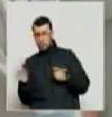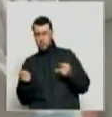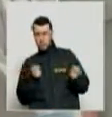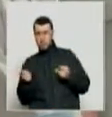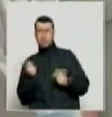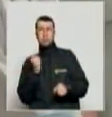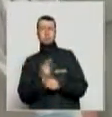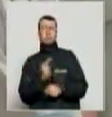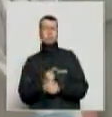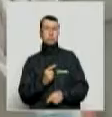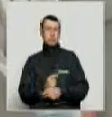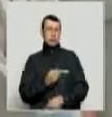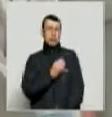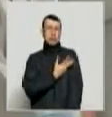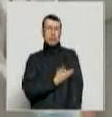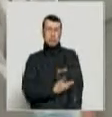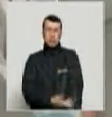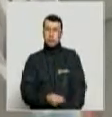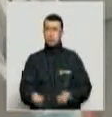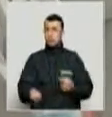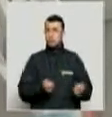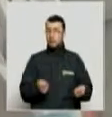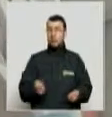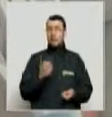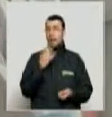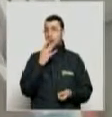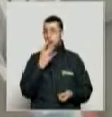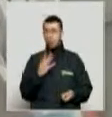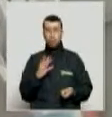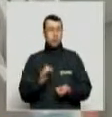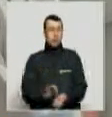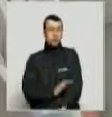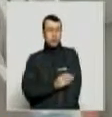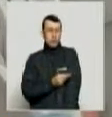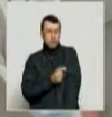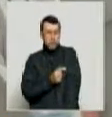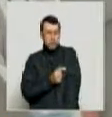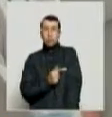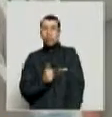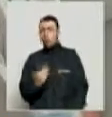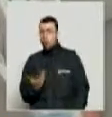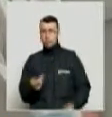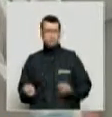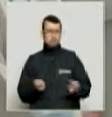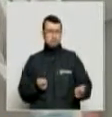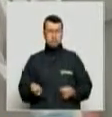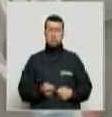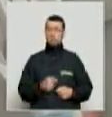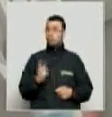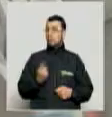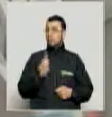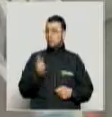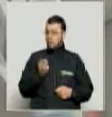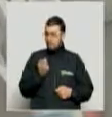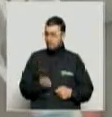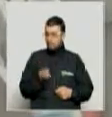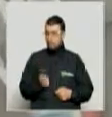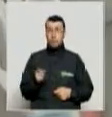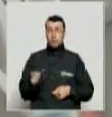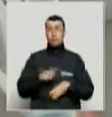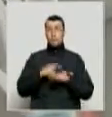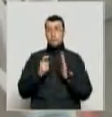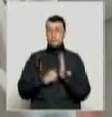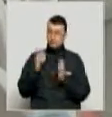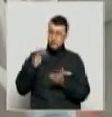un estudio sanguíneo, su perfil lipídico, azúcar, colesterol, todo para hacer un análisis completo. Esto solamente es una pequeña parte de todo el contexto en que uno puede evaluar